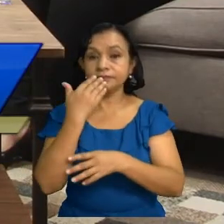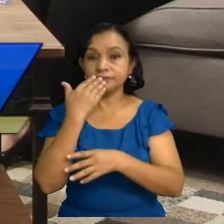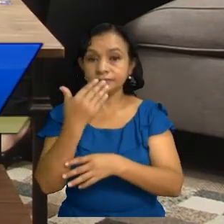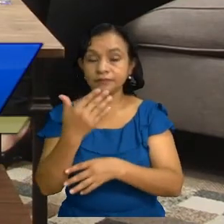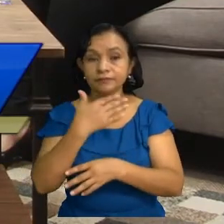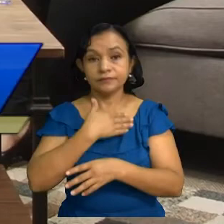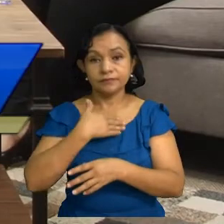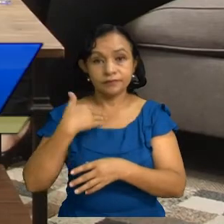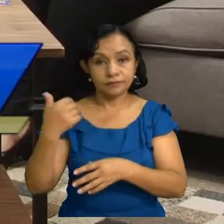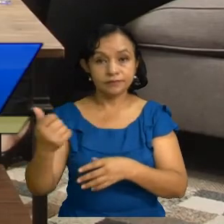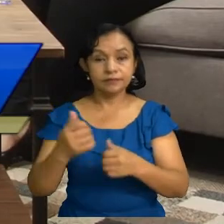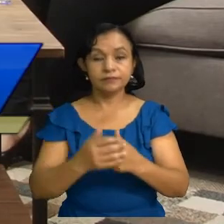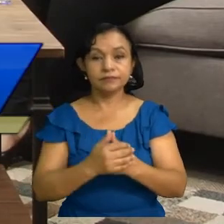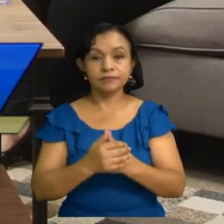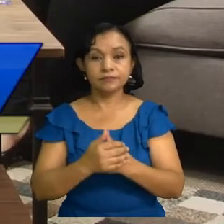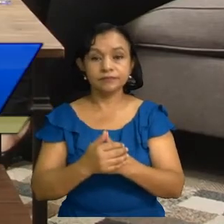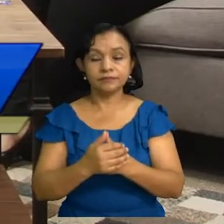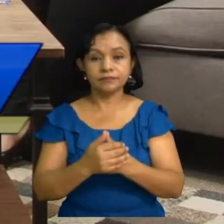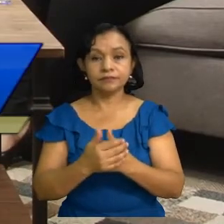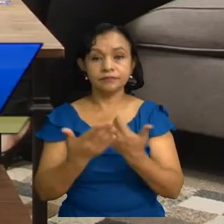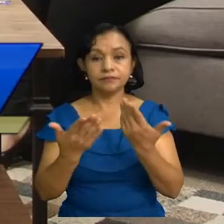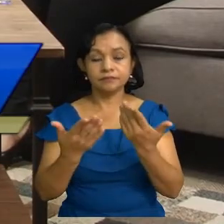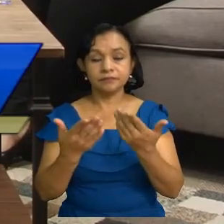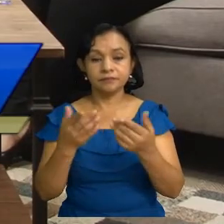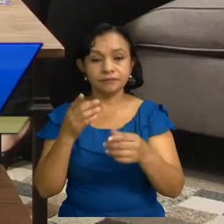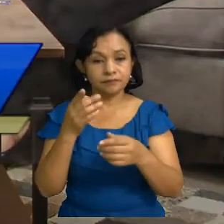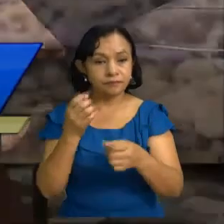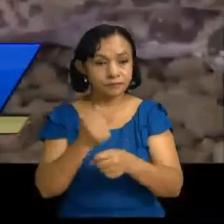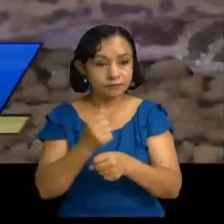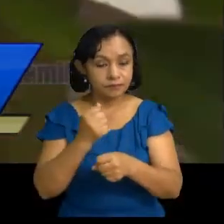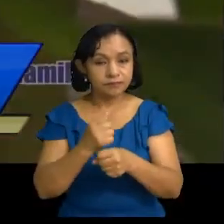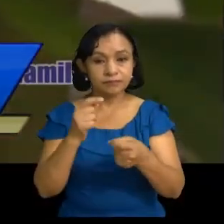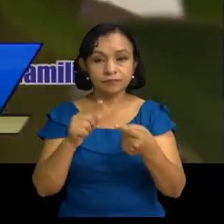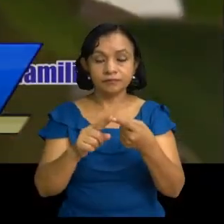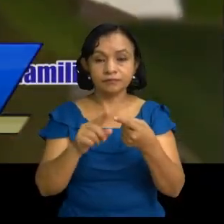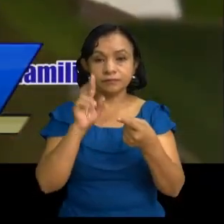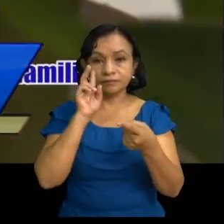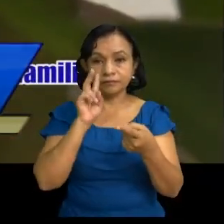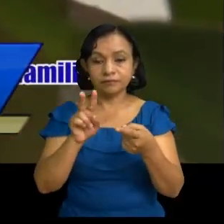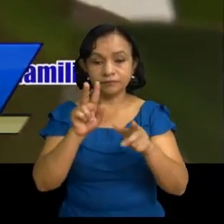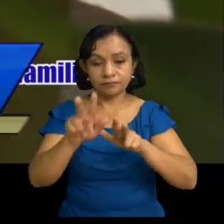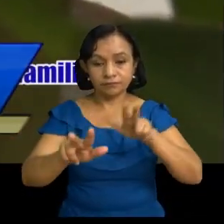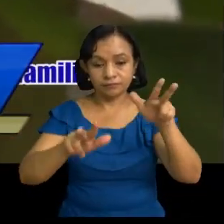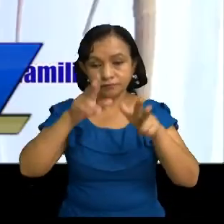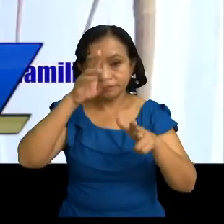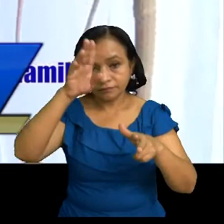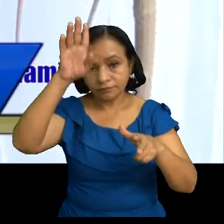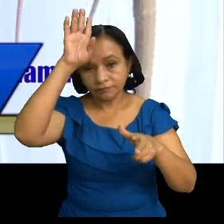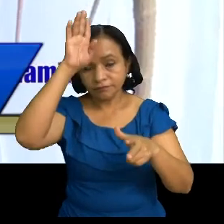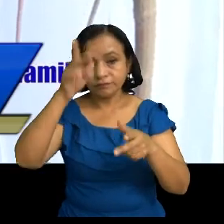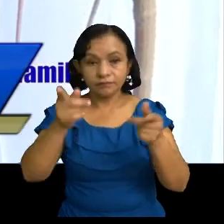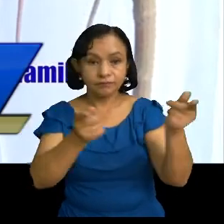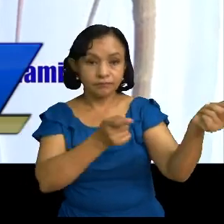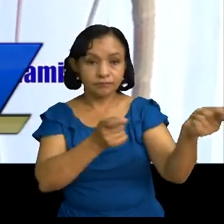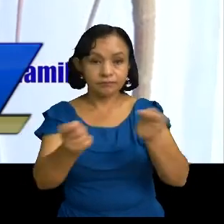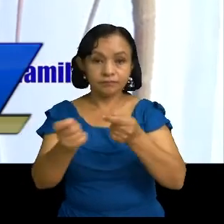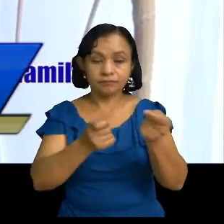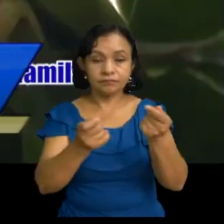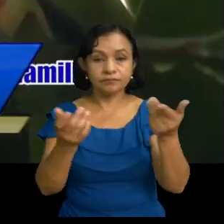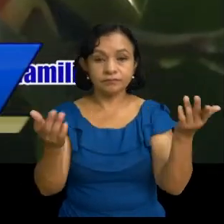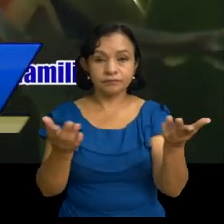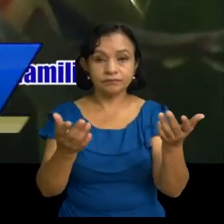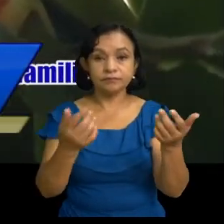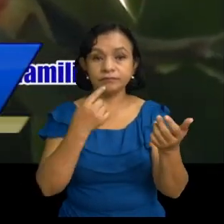la verdad porque no afecta al medio porque lo tienes a tu alcance porque el garrobo la iguana vos estás controlando porque déjame